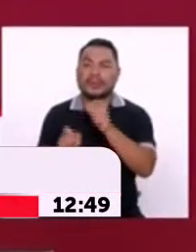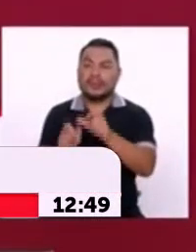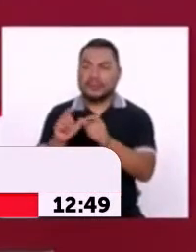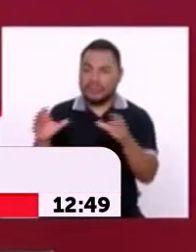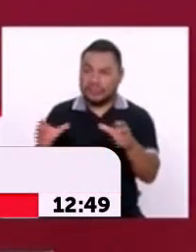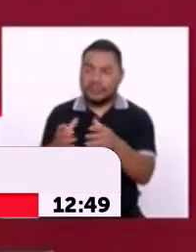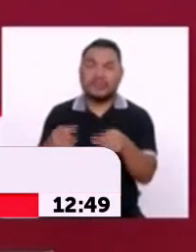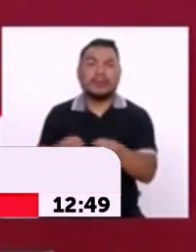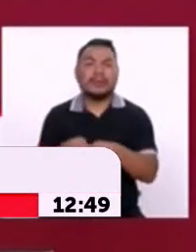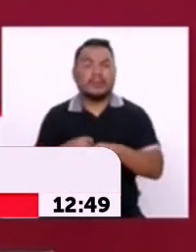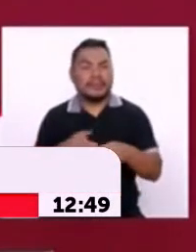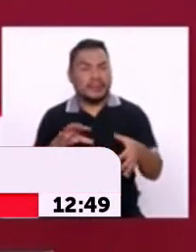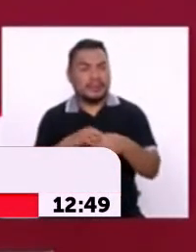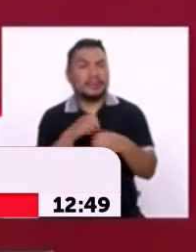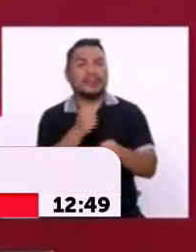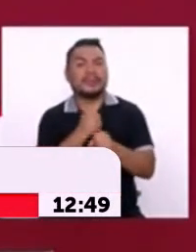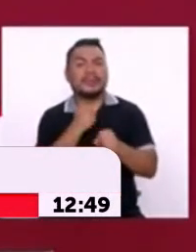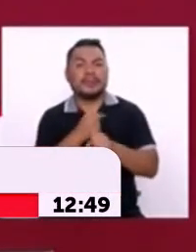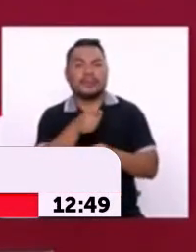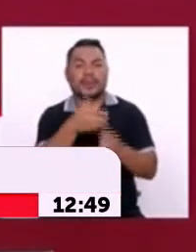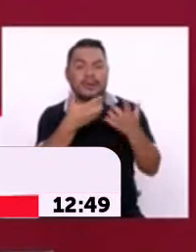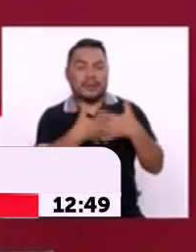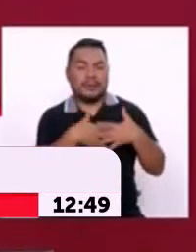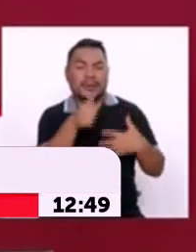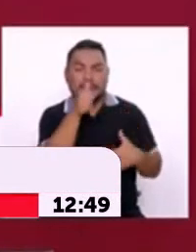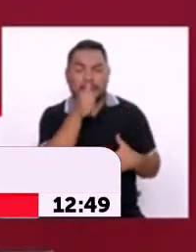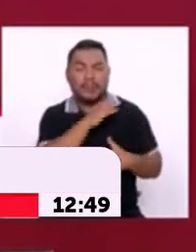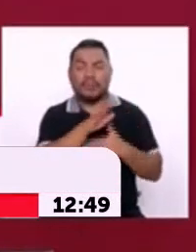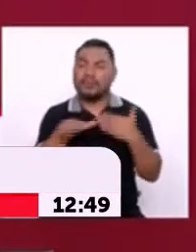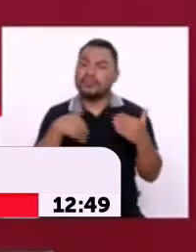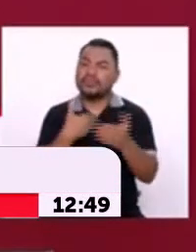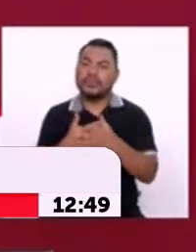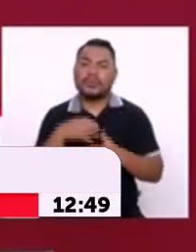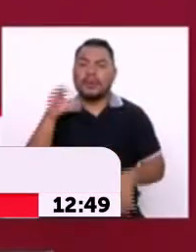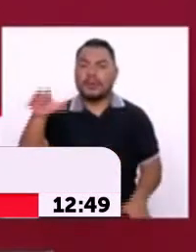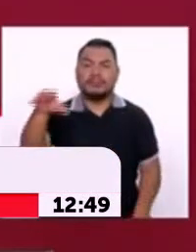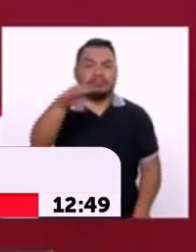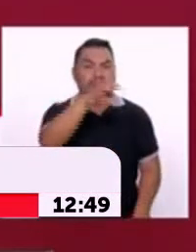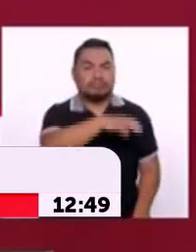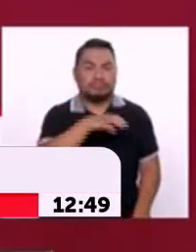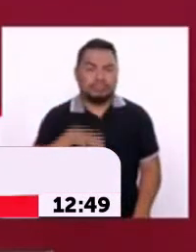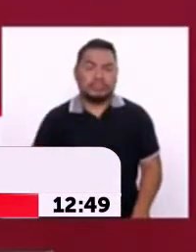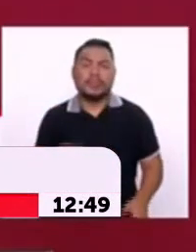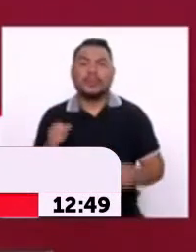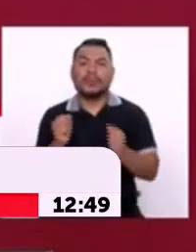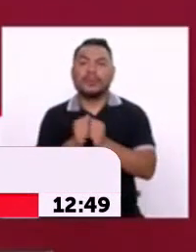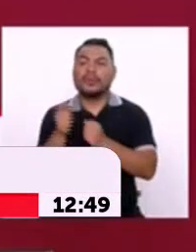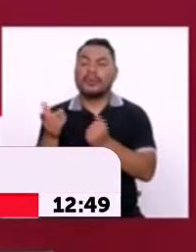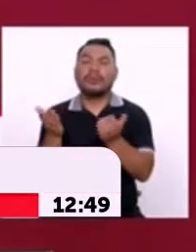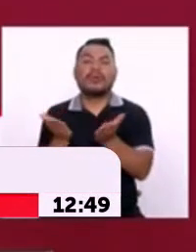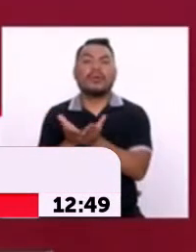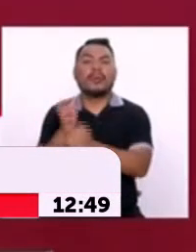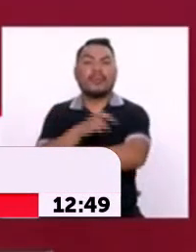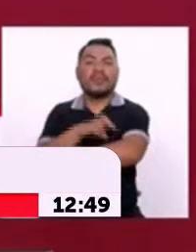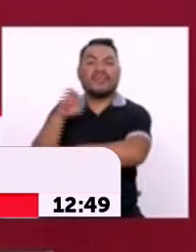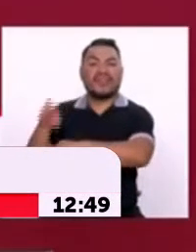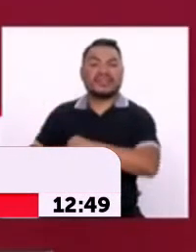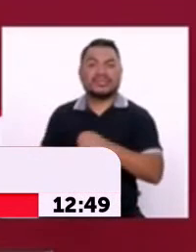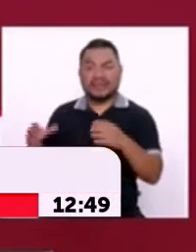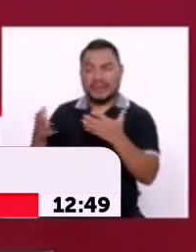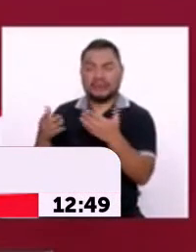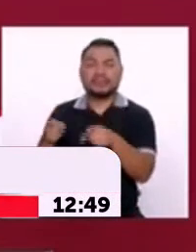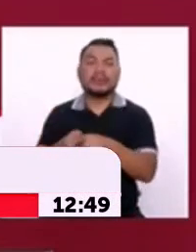sociedad civil, con la empresa privada, con todos los sectores, con los colegios